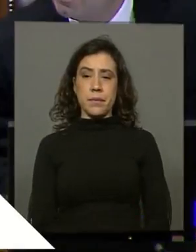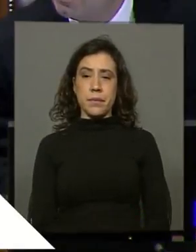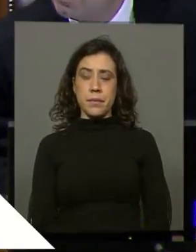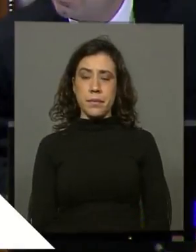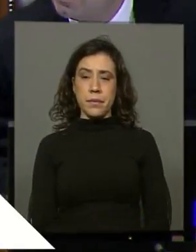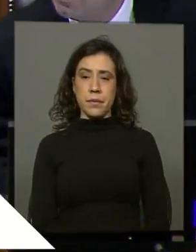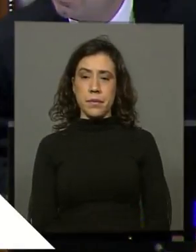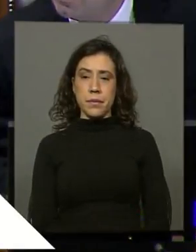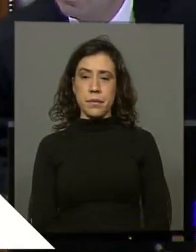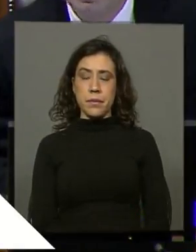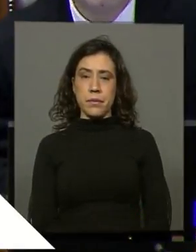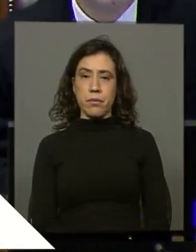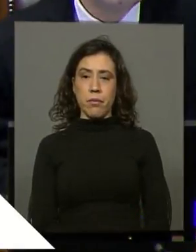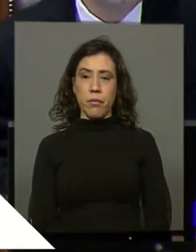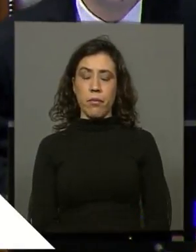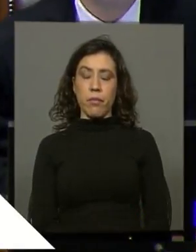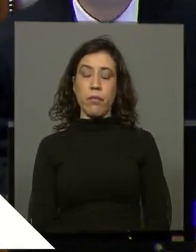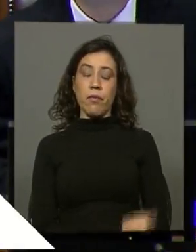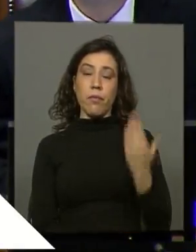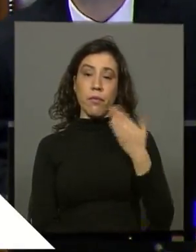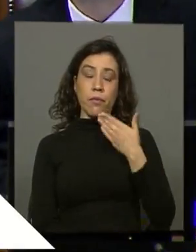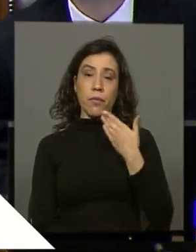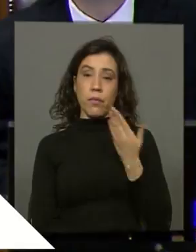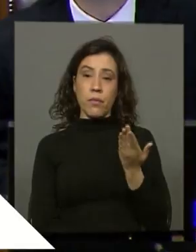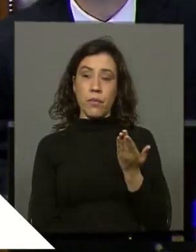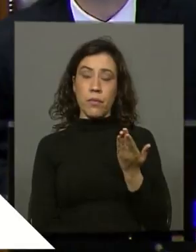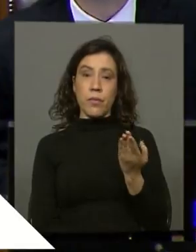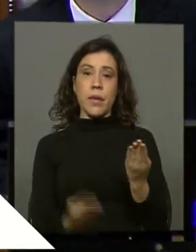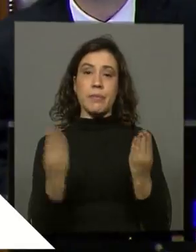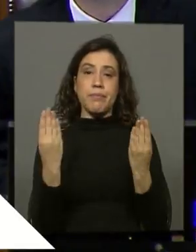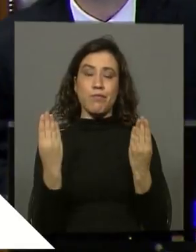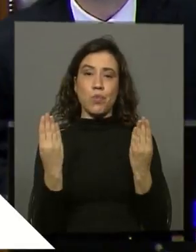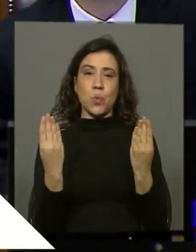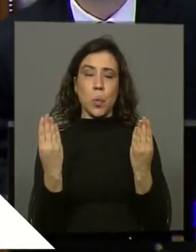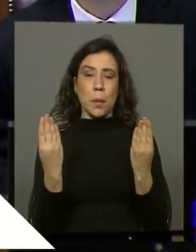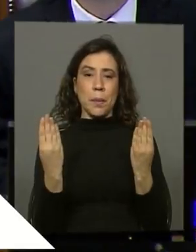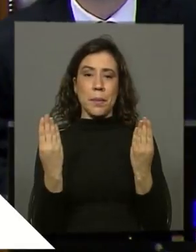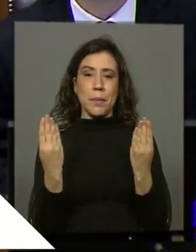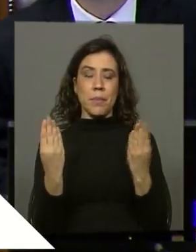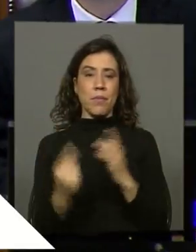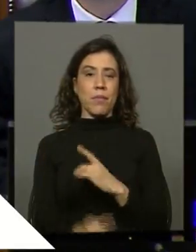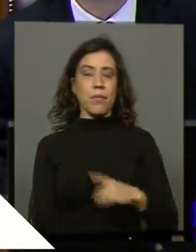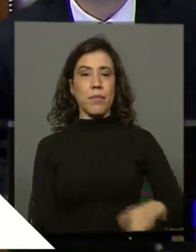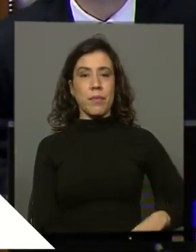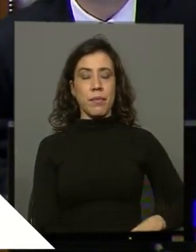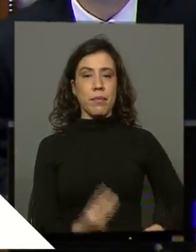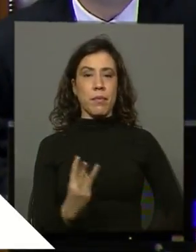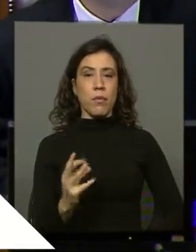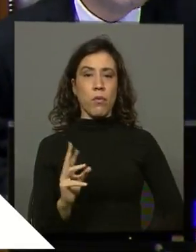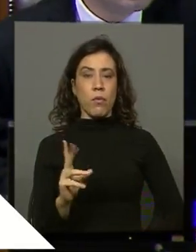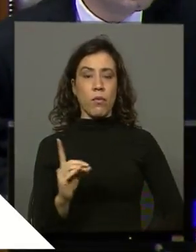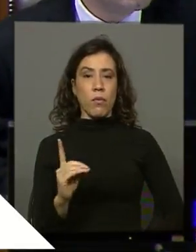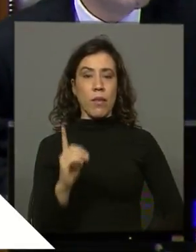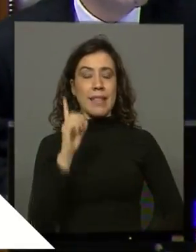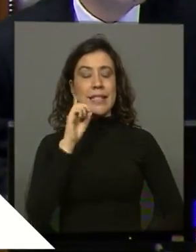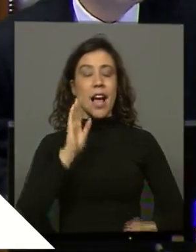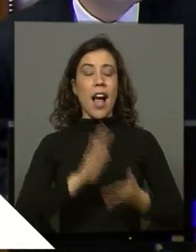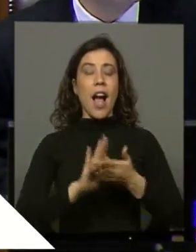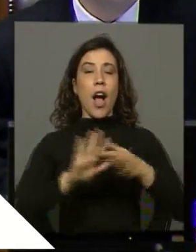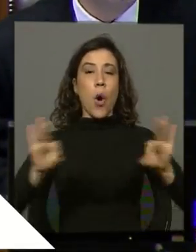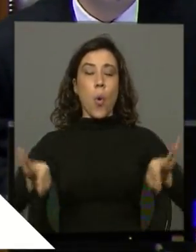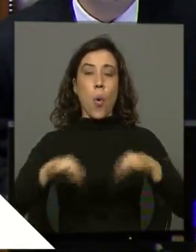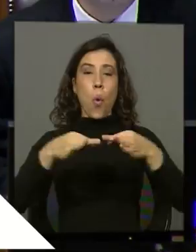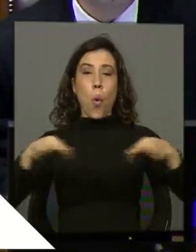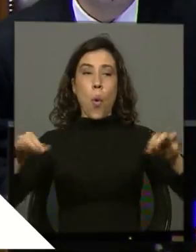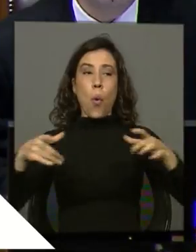antes de dar la palabra quiero saludar al diputado Felipe Gurd que se encuentra de cumpleaños